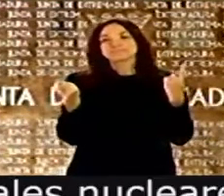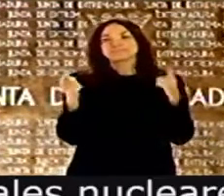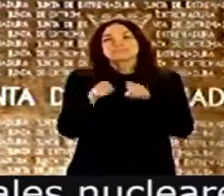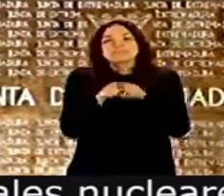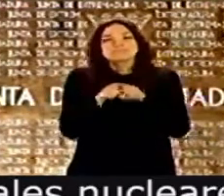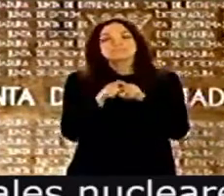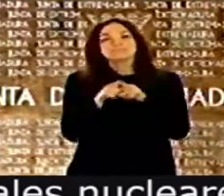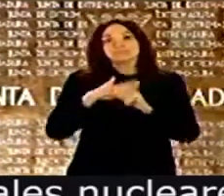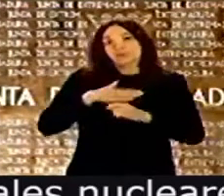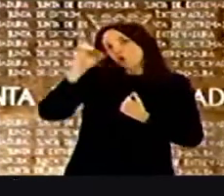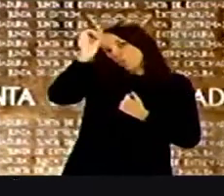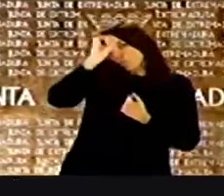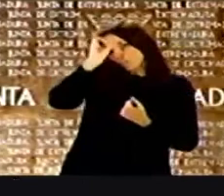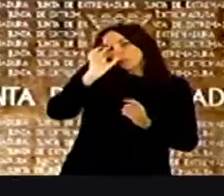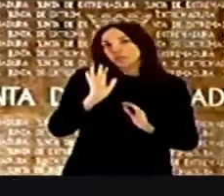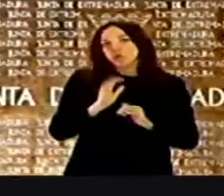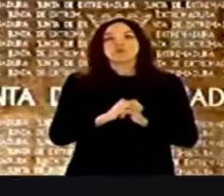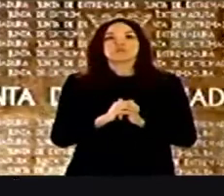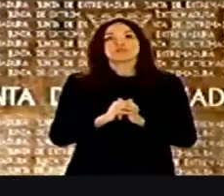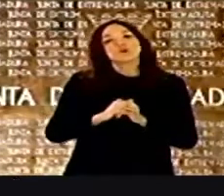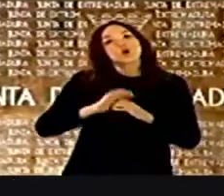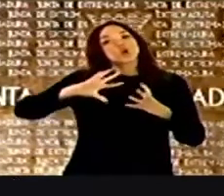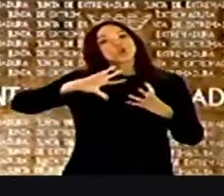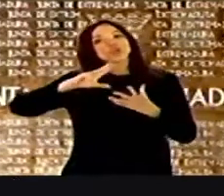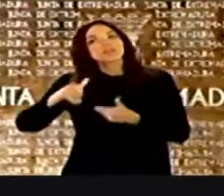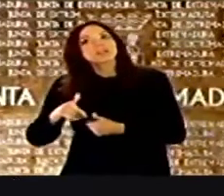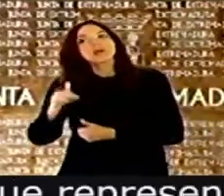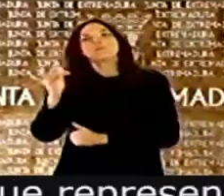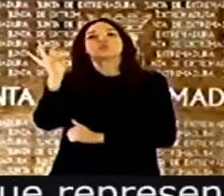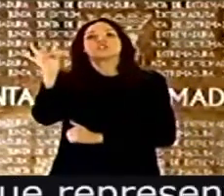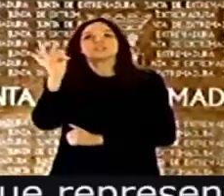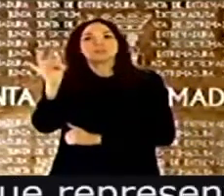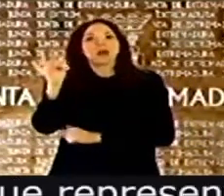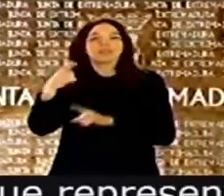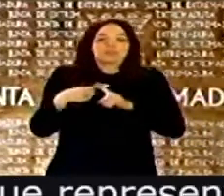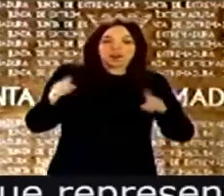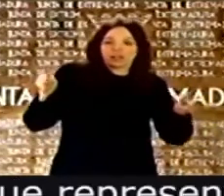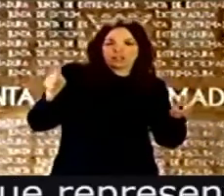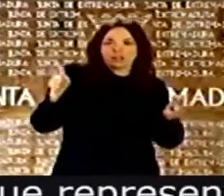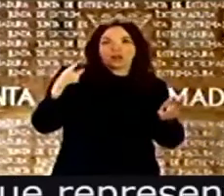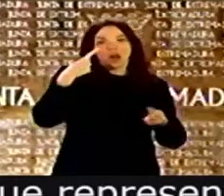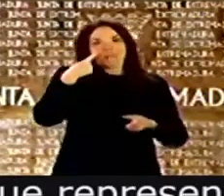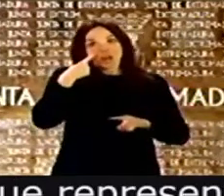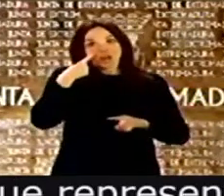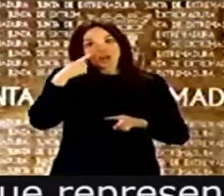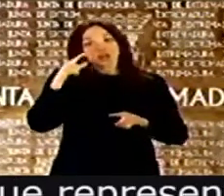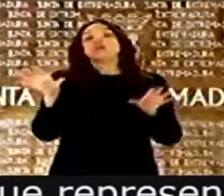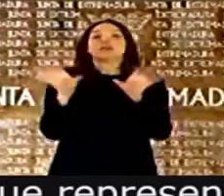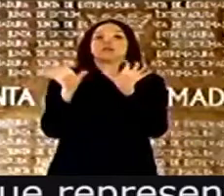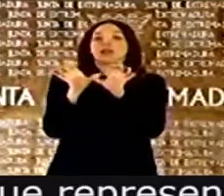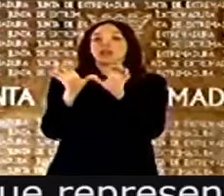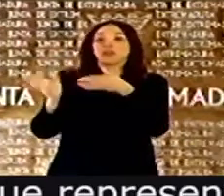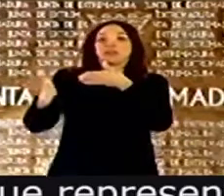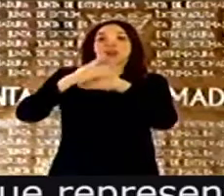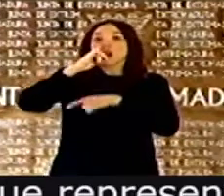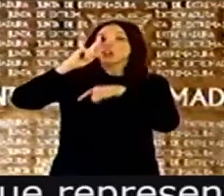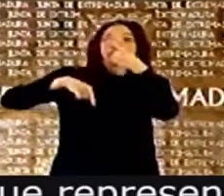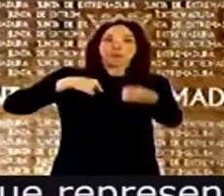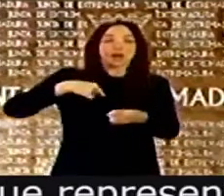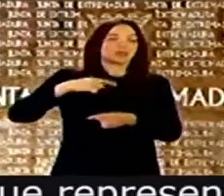a mi juicio, noticia positiva de que la central nuclear ni se cierra el año que viene, ni se cierra en el